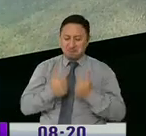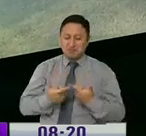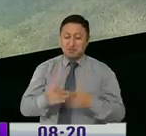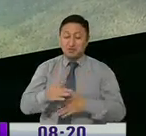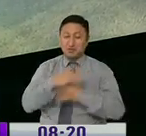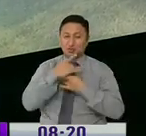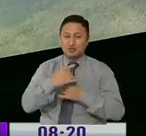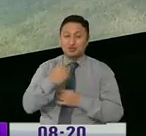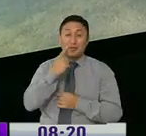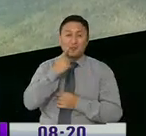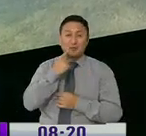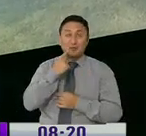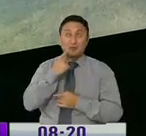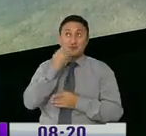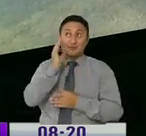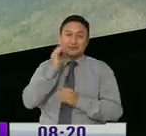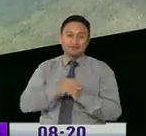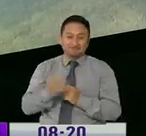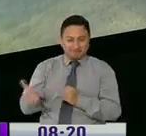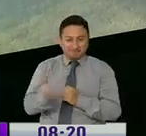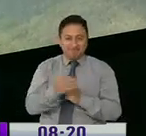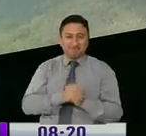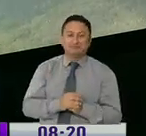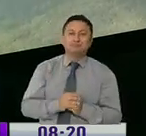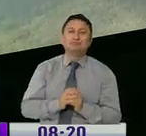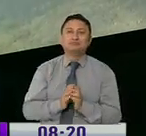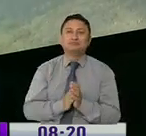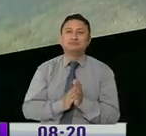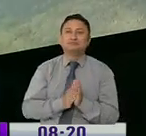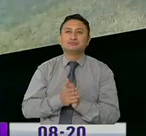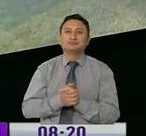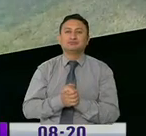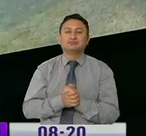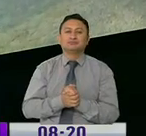gustan las golosinas ricas. Así que adelante.